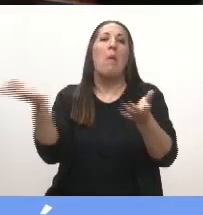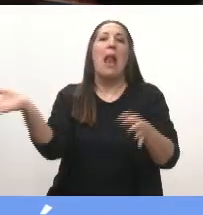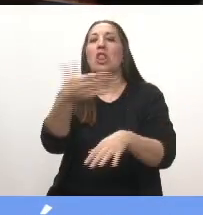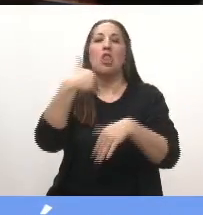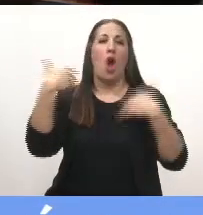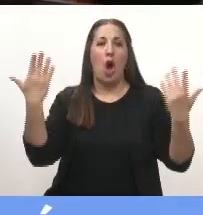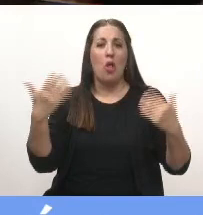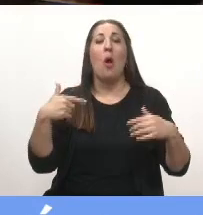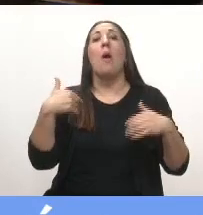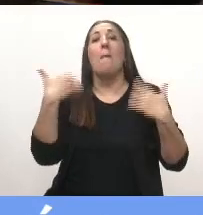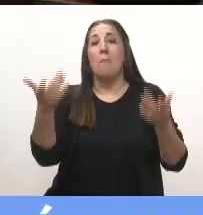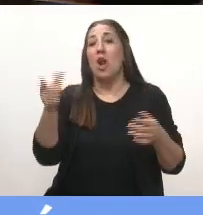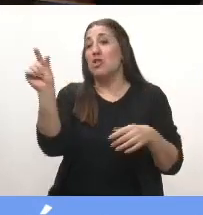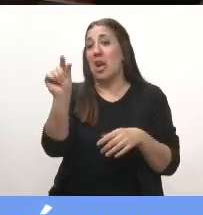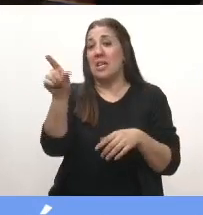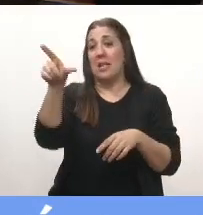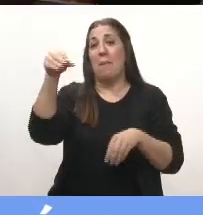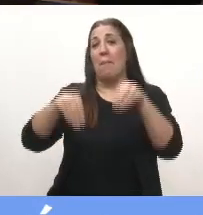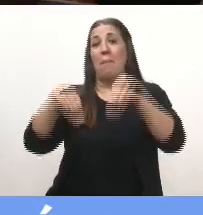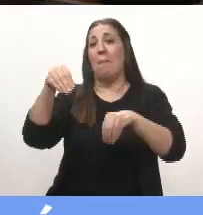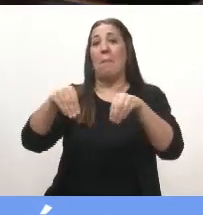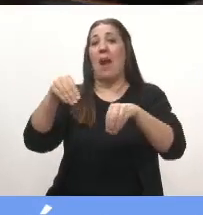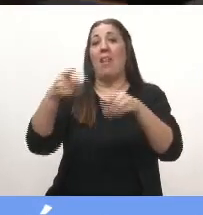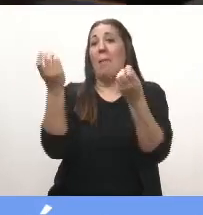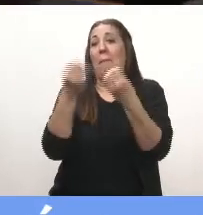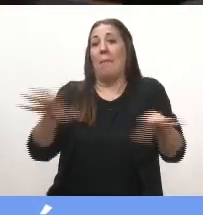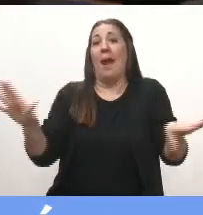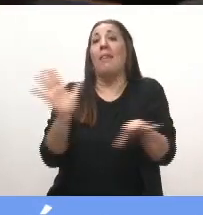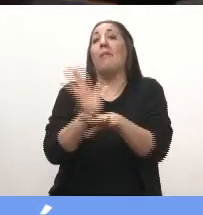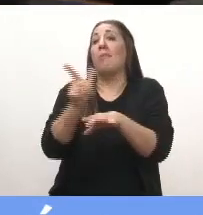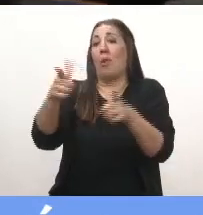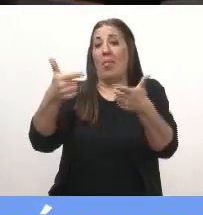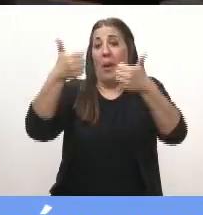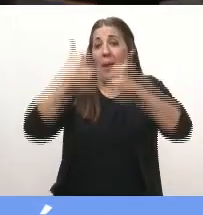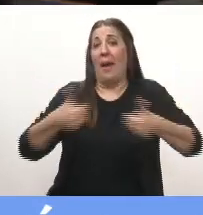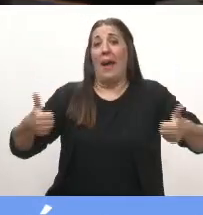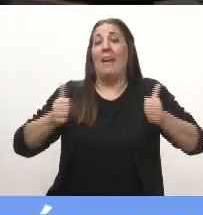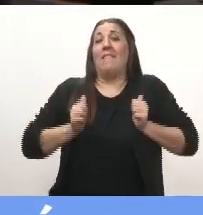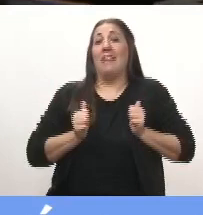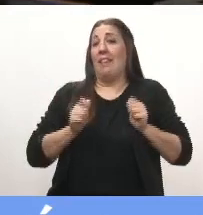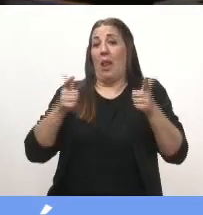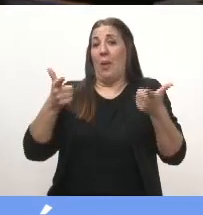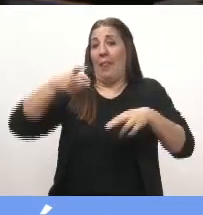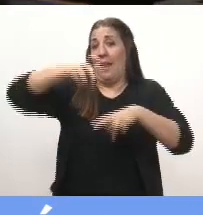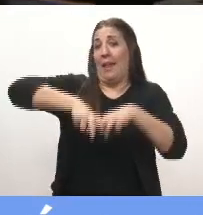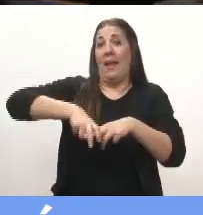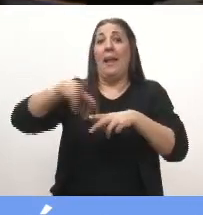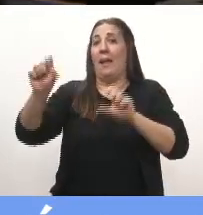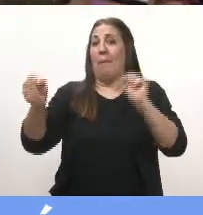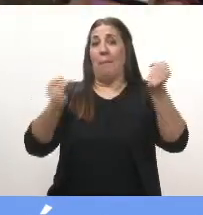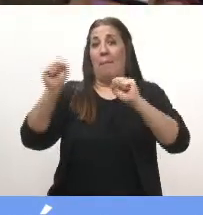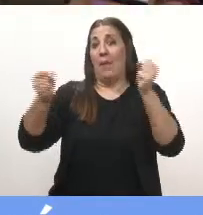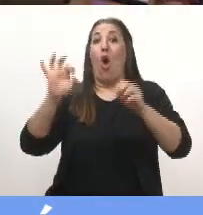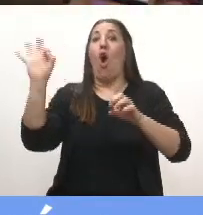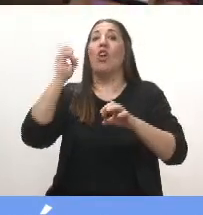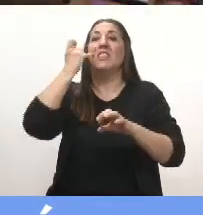por eso que recién acaban de perder una votación porque no estaban sentados en sus lugares y están tan nerviosos Porque seguramente los van a retar o ya los retaron